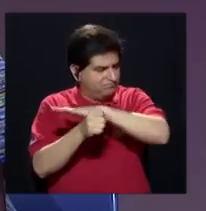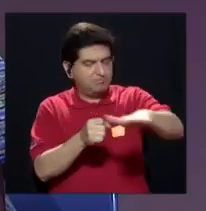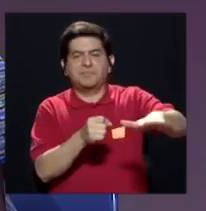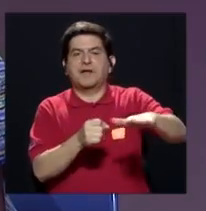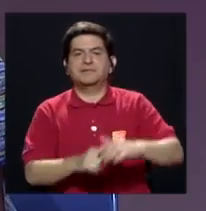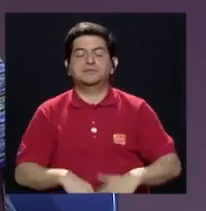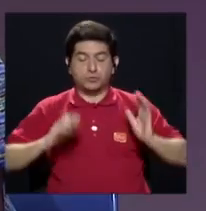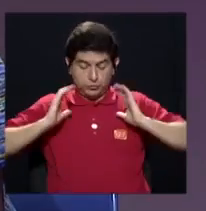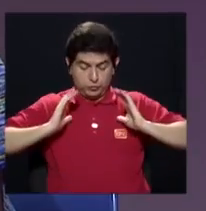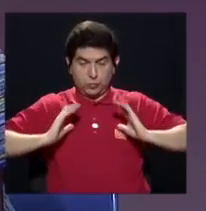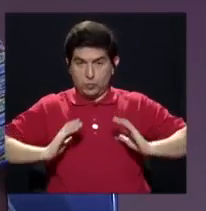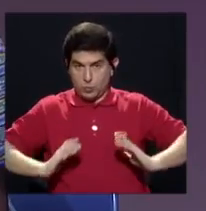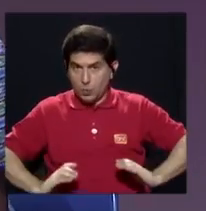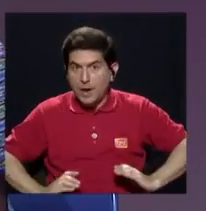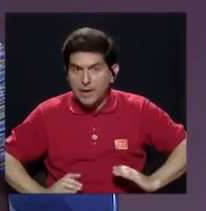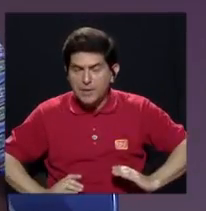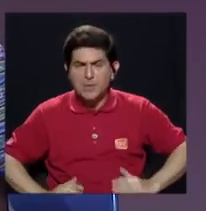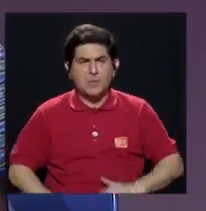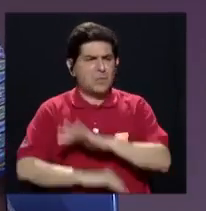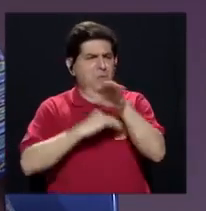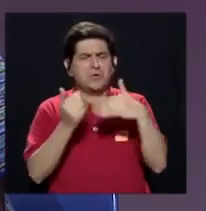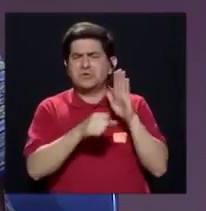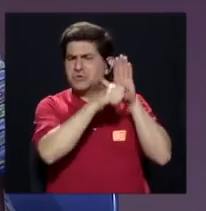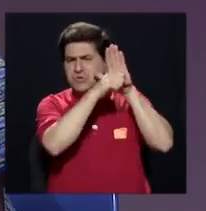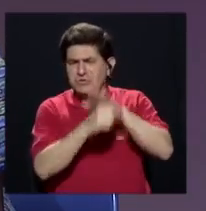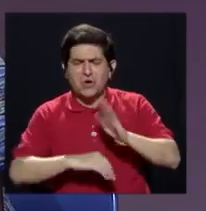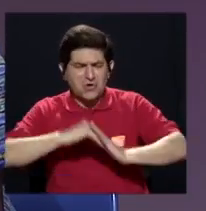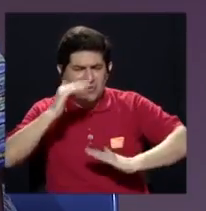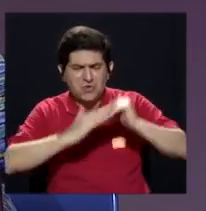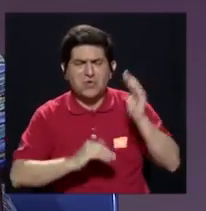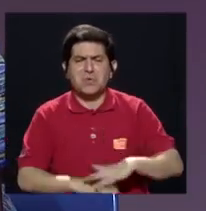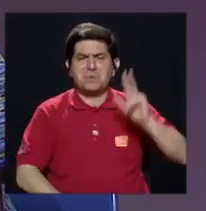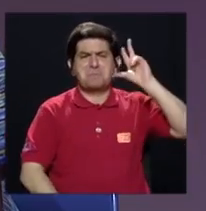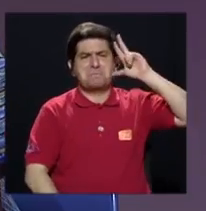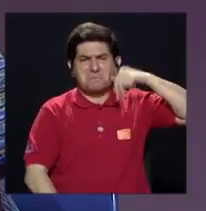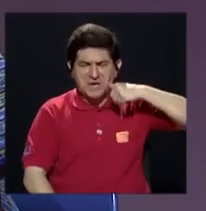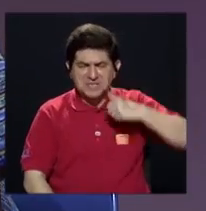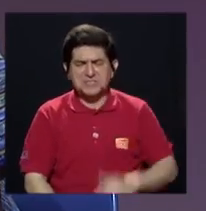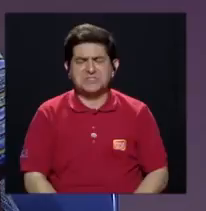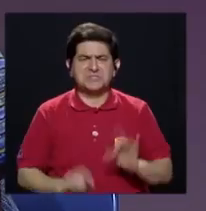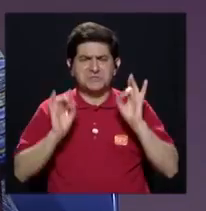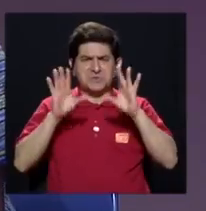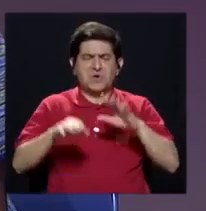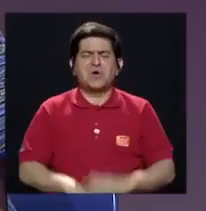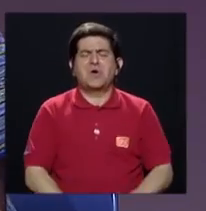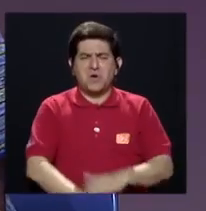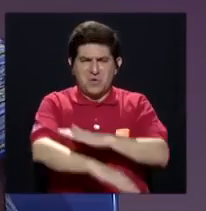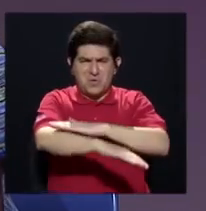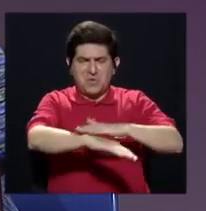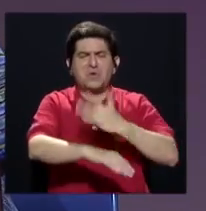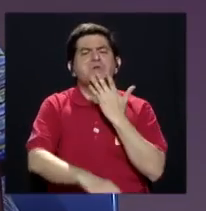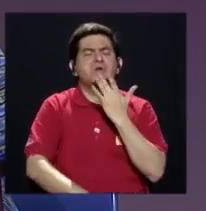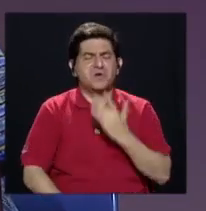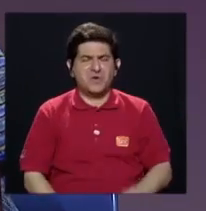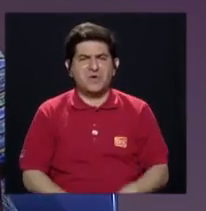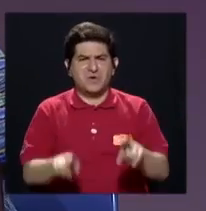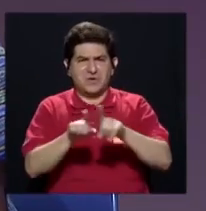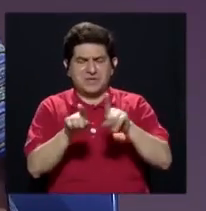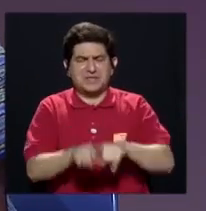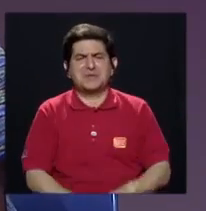sobre nuestros cuerpos se han construidos todas las opresiones el machismo el racismo la lesbofobia la